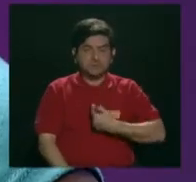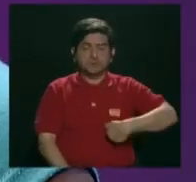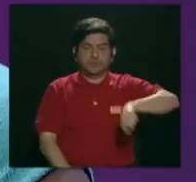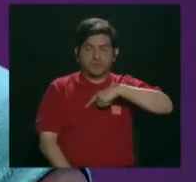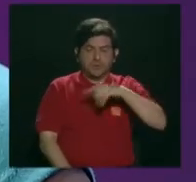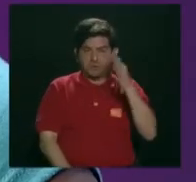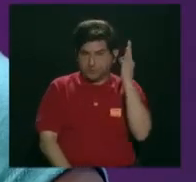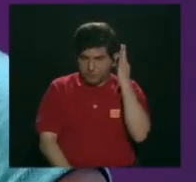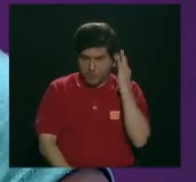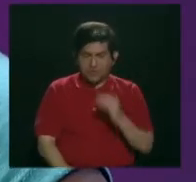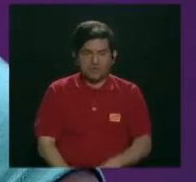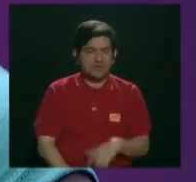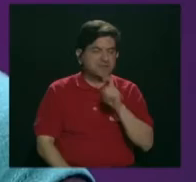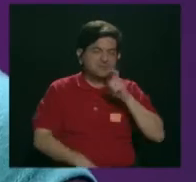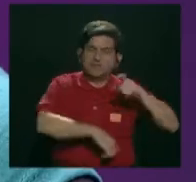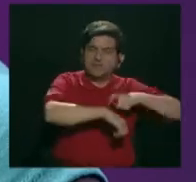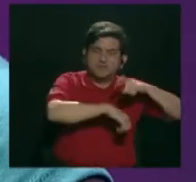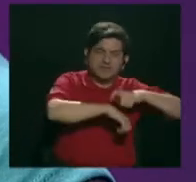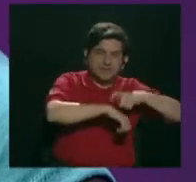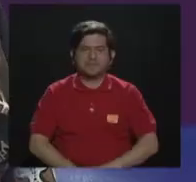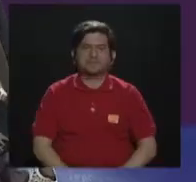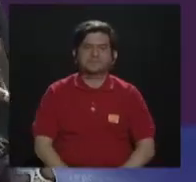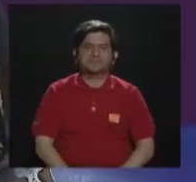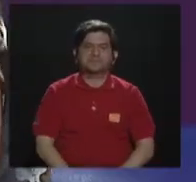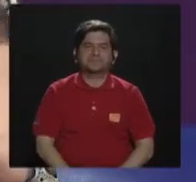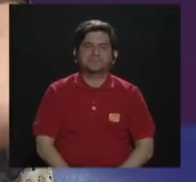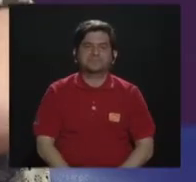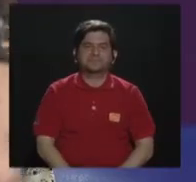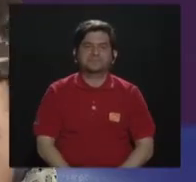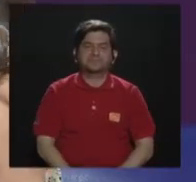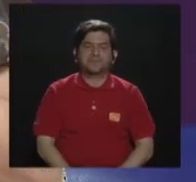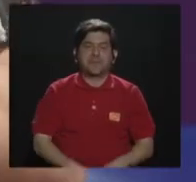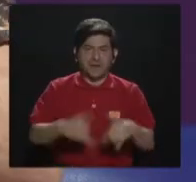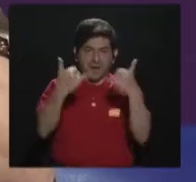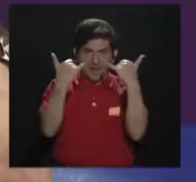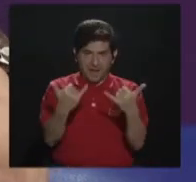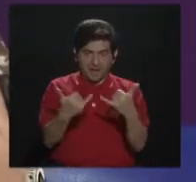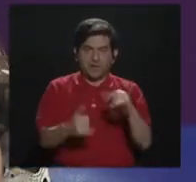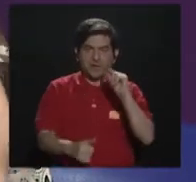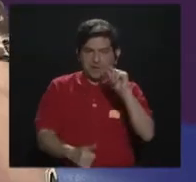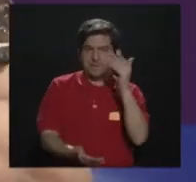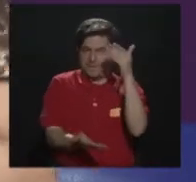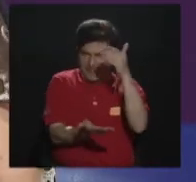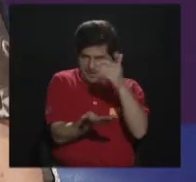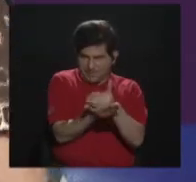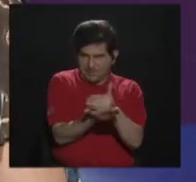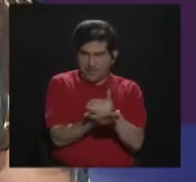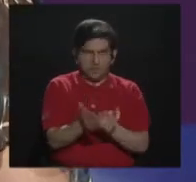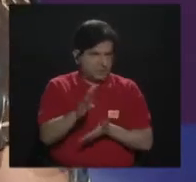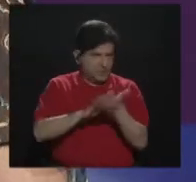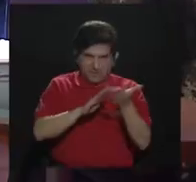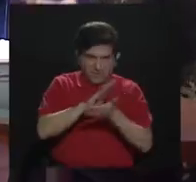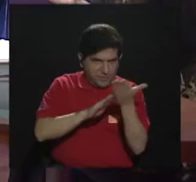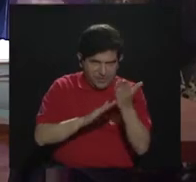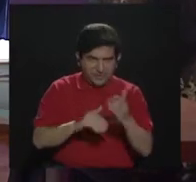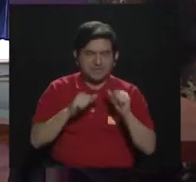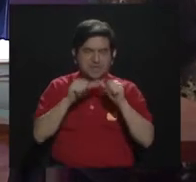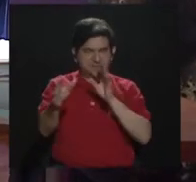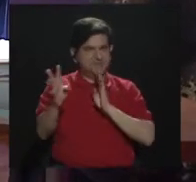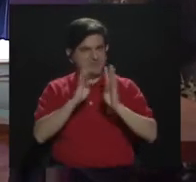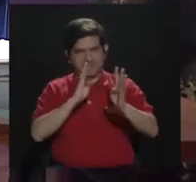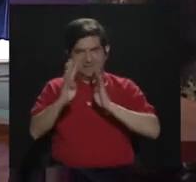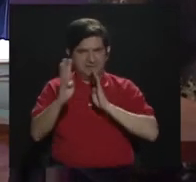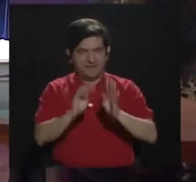la dificultad del tiempo, de los recursos. Vamos a hacer un cortecito, no se vayan, vamos a seguir